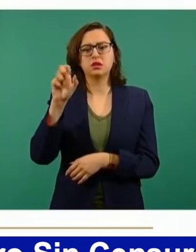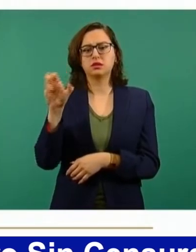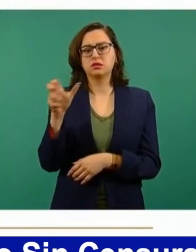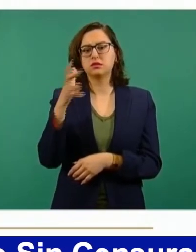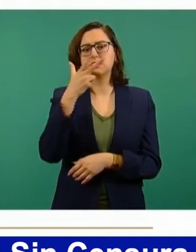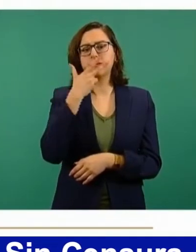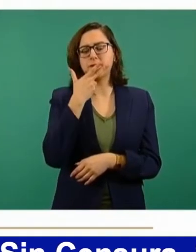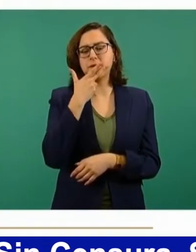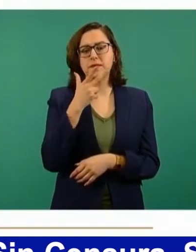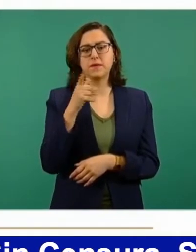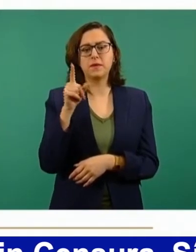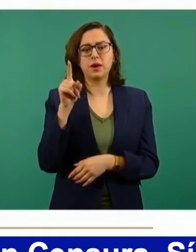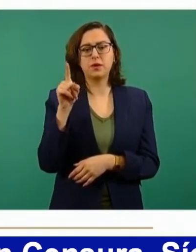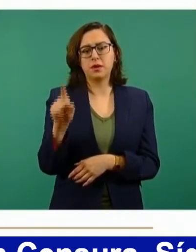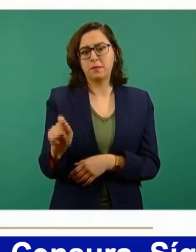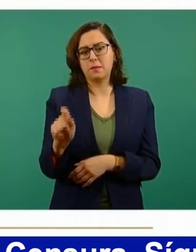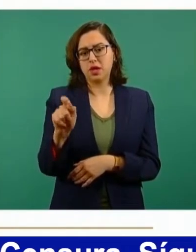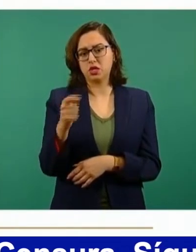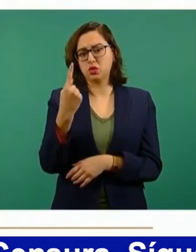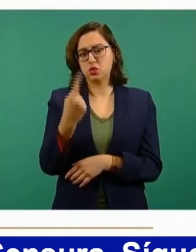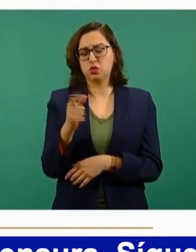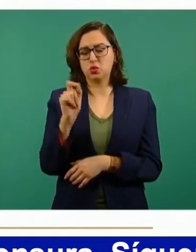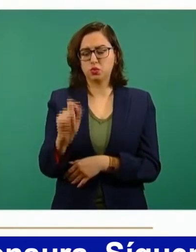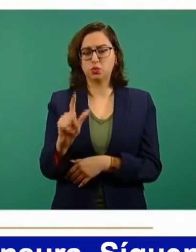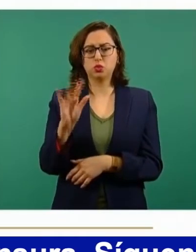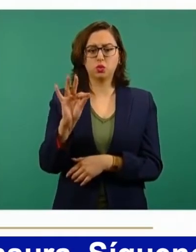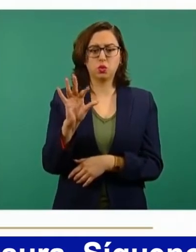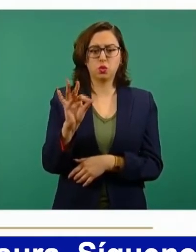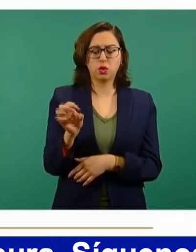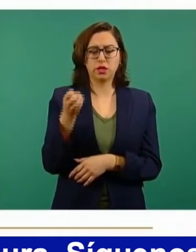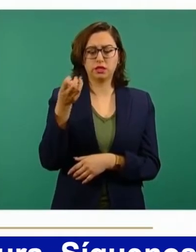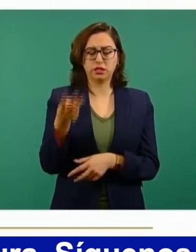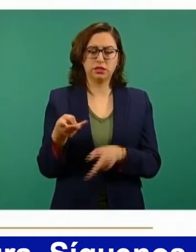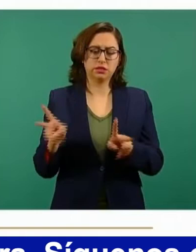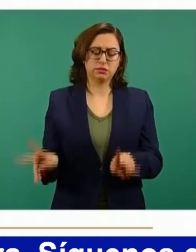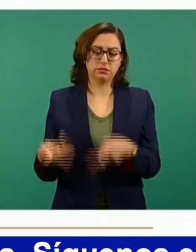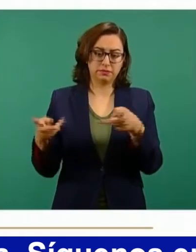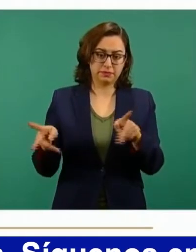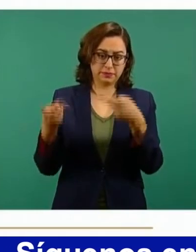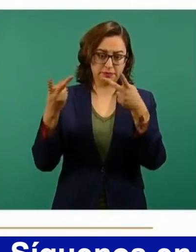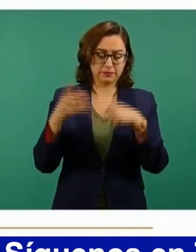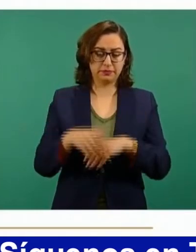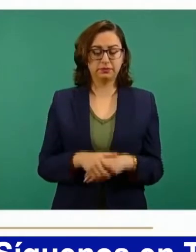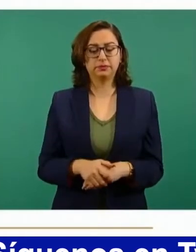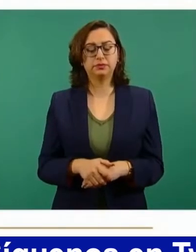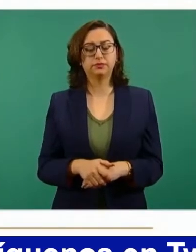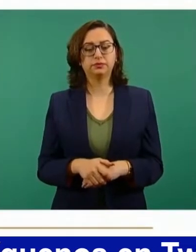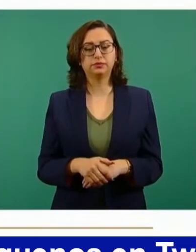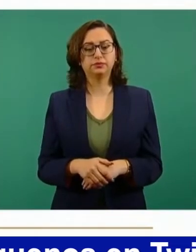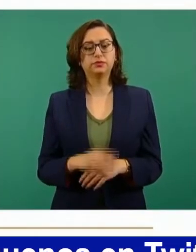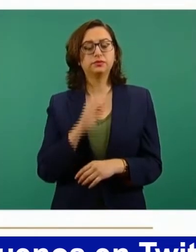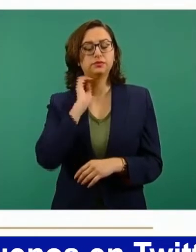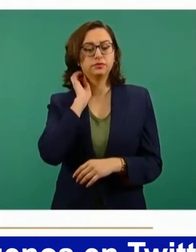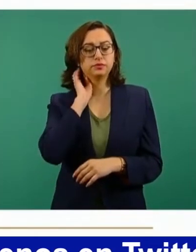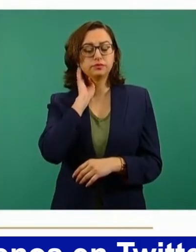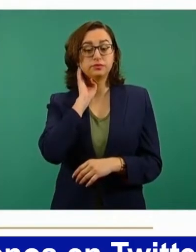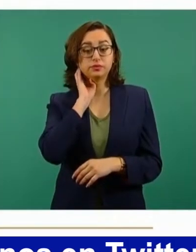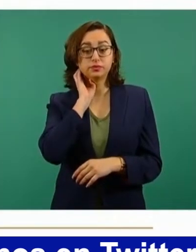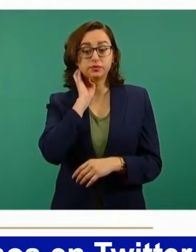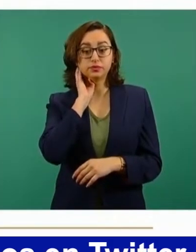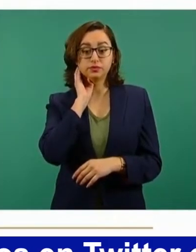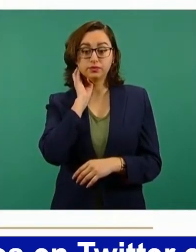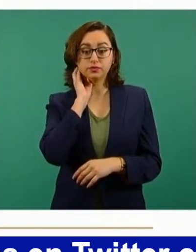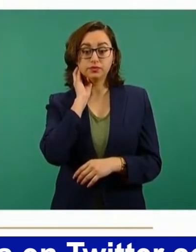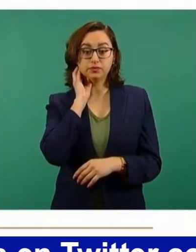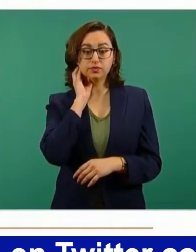en Hidalgo del Parral, Chihuahua, y un precio promedio al público de 21 pesos con 43 centavos por kilo. En